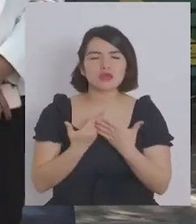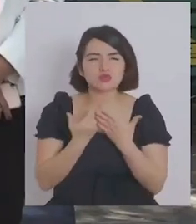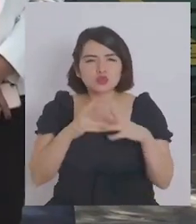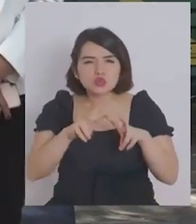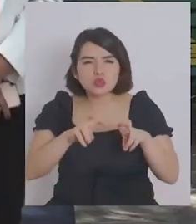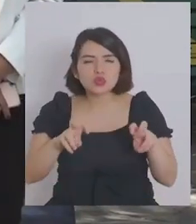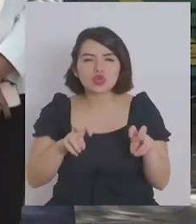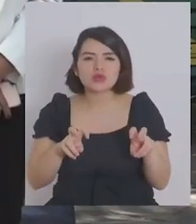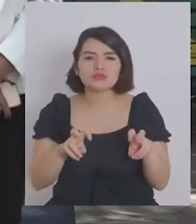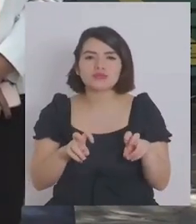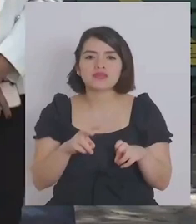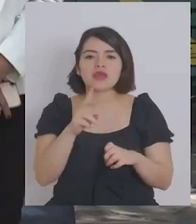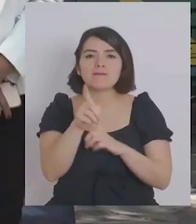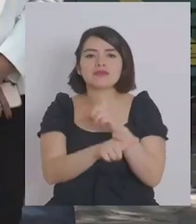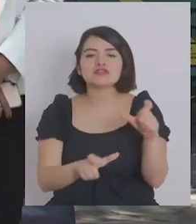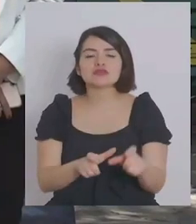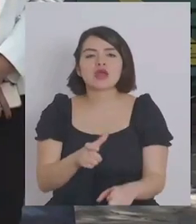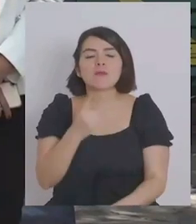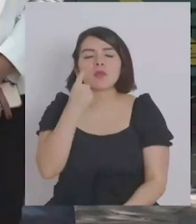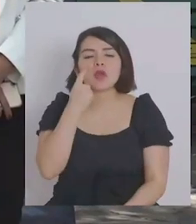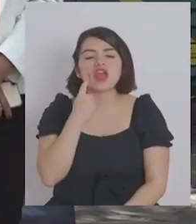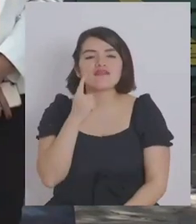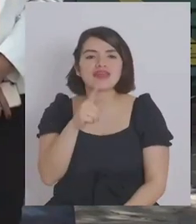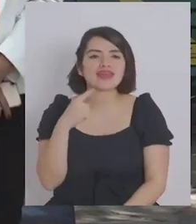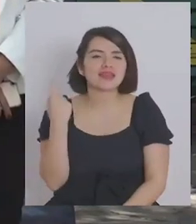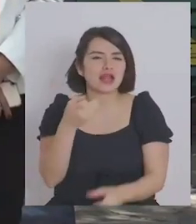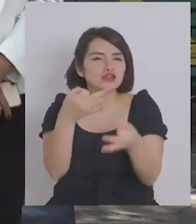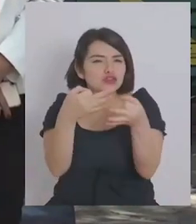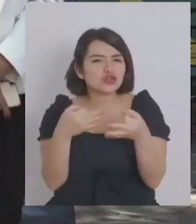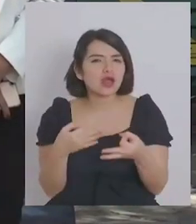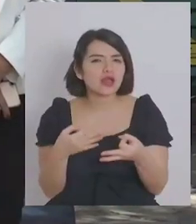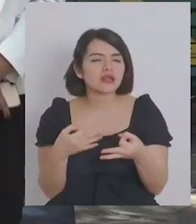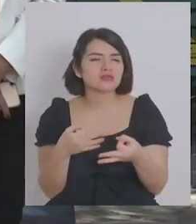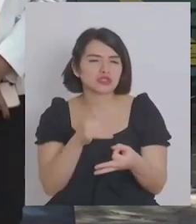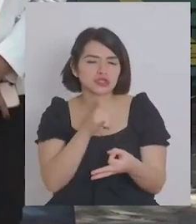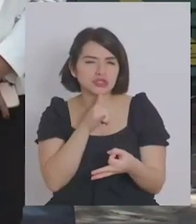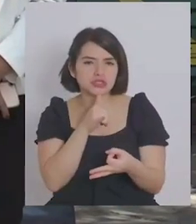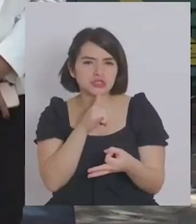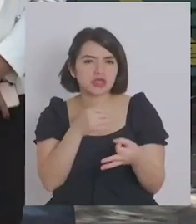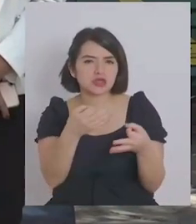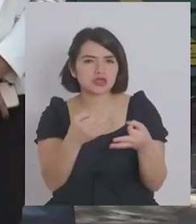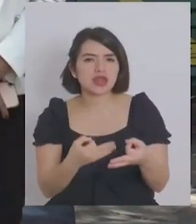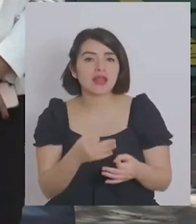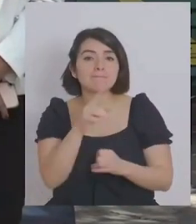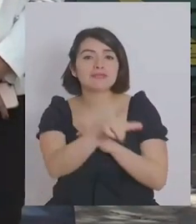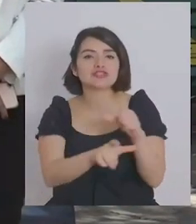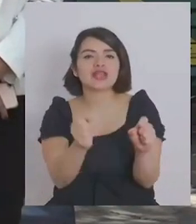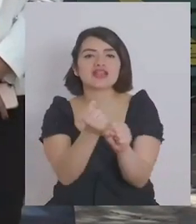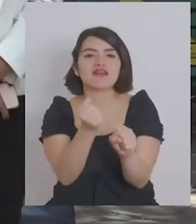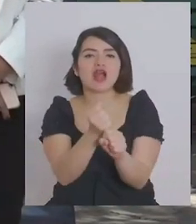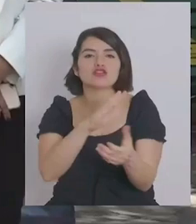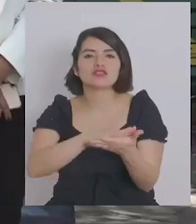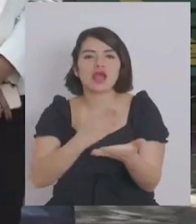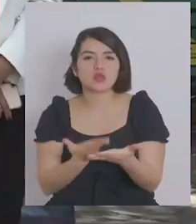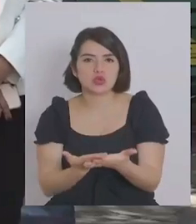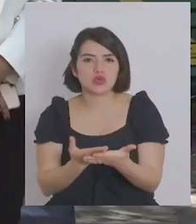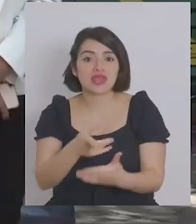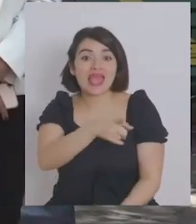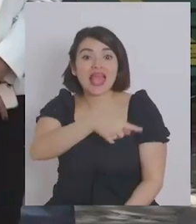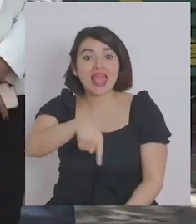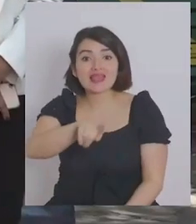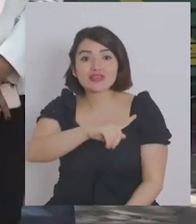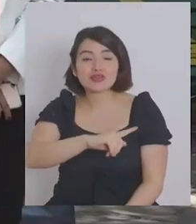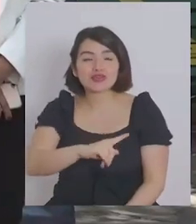tiene que ver con los sujetos de prueba en general no sé si mitad o totalidad o al menos en una buena parte correspondía trabajadores de la salud que por lo tanto están sometidos a